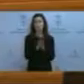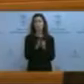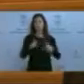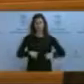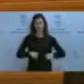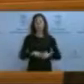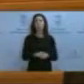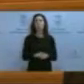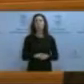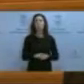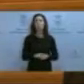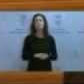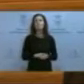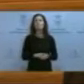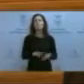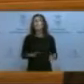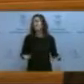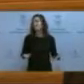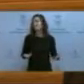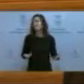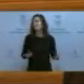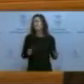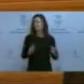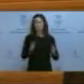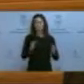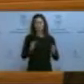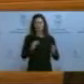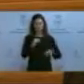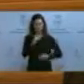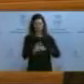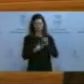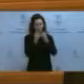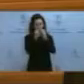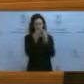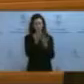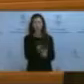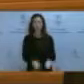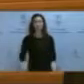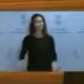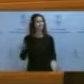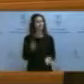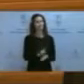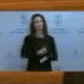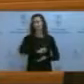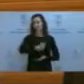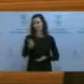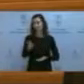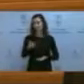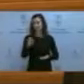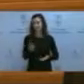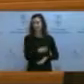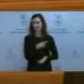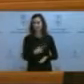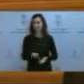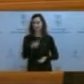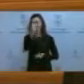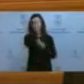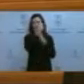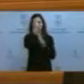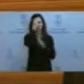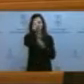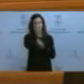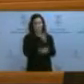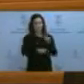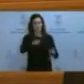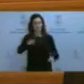es si se han llevado a cabo los mecanismos necesarios para que esto no vuelva a suceder. Yo creo que cualquier persona con sentido común sabe que